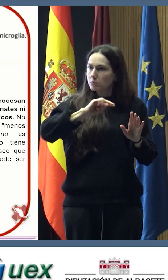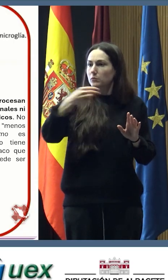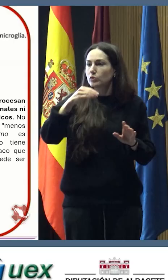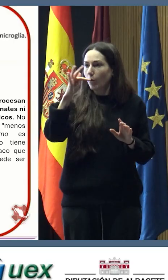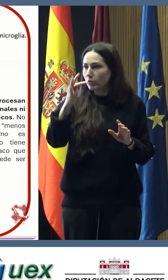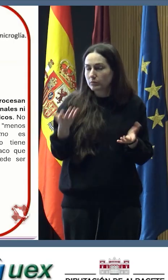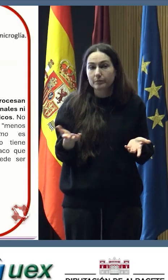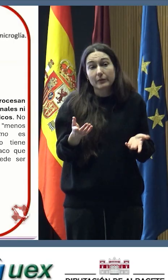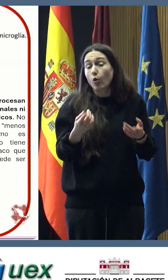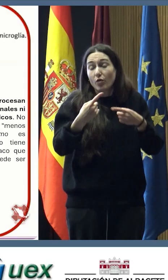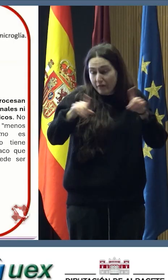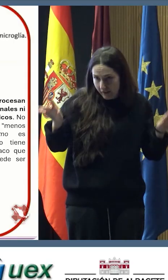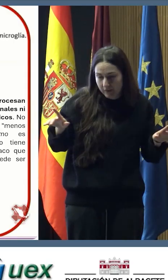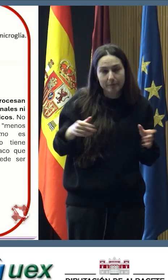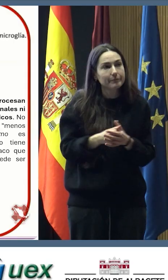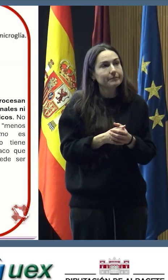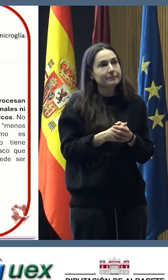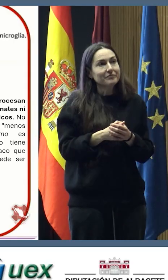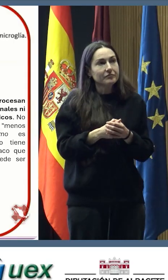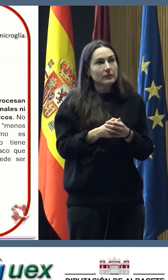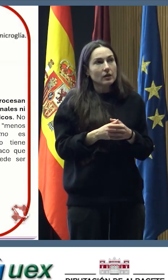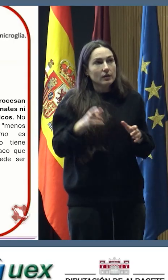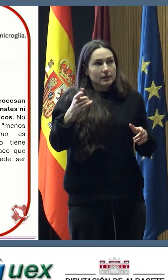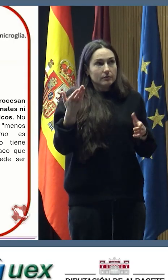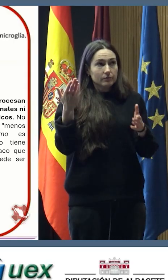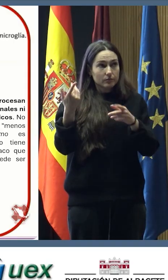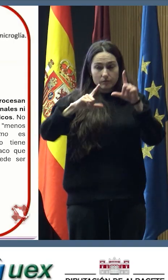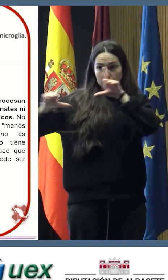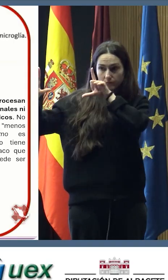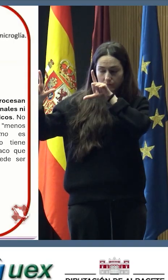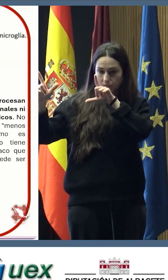los dos. Aquí os he puesto un ejemplo, ¿no? Porque